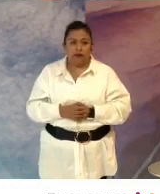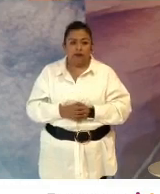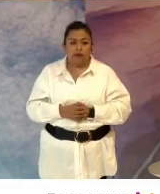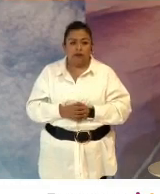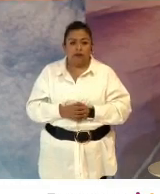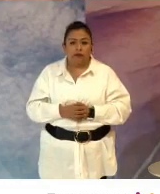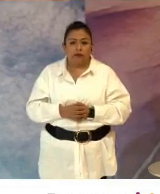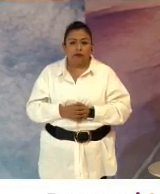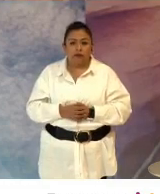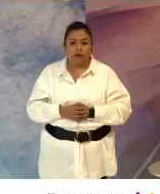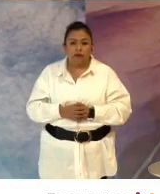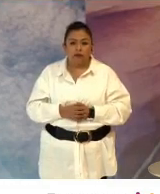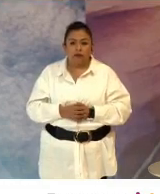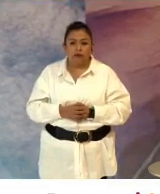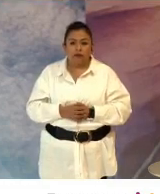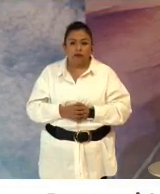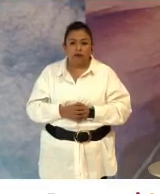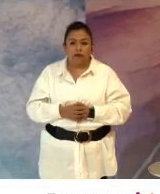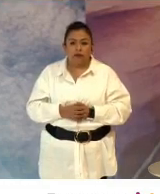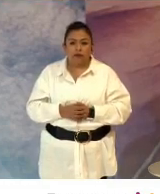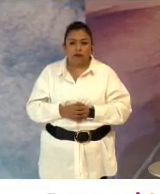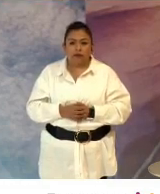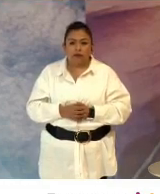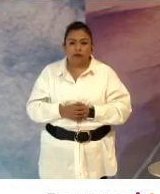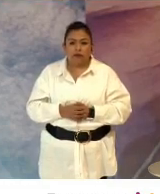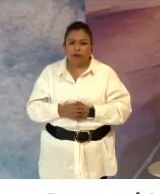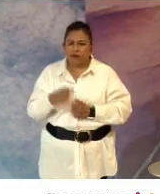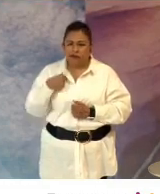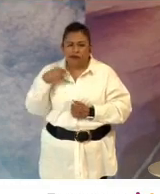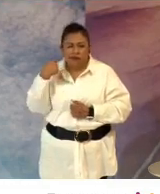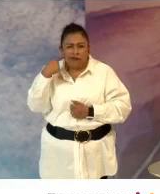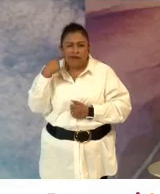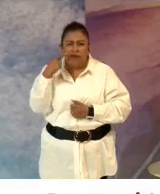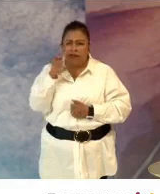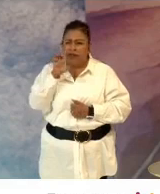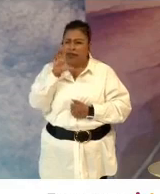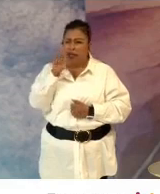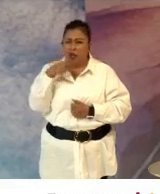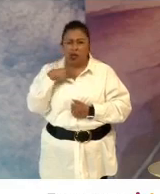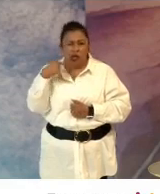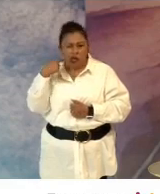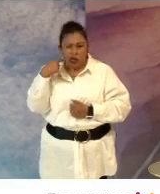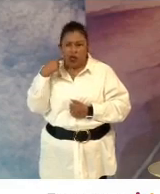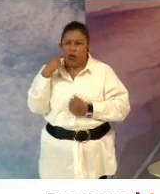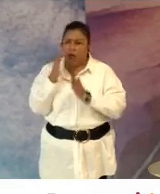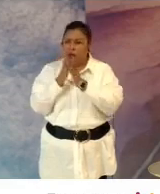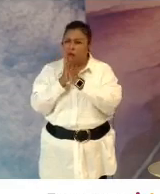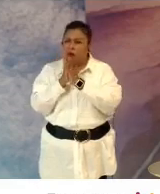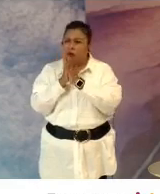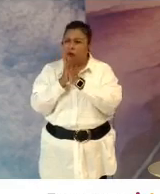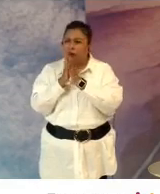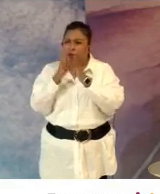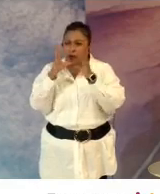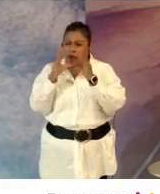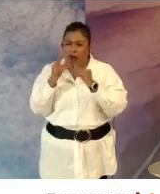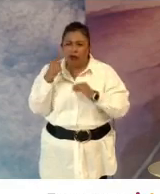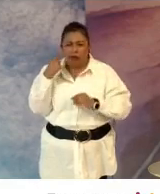Me escucho un poquito mi eco. Si pudieran, por favor, cerrar el